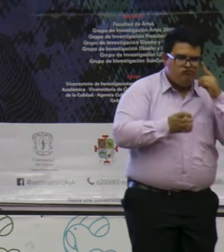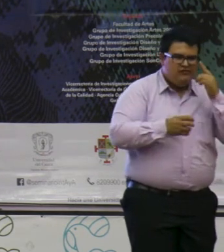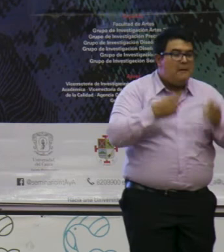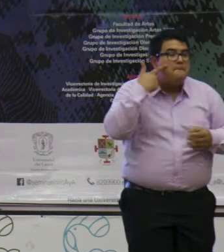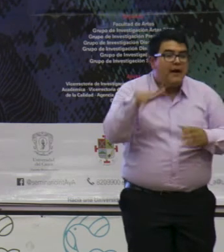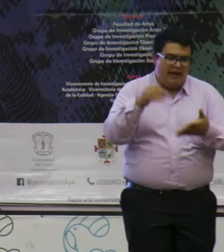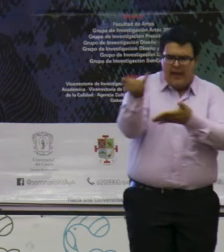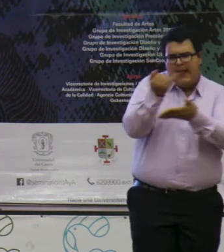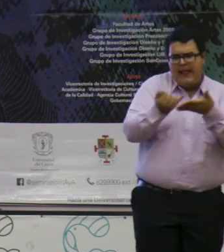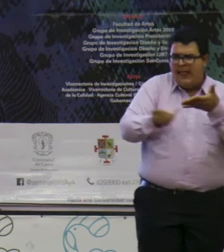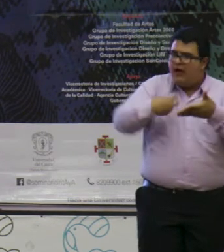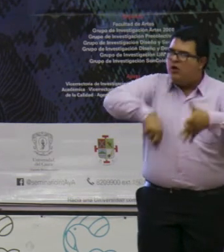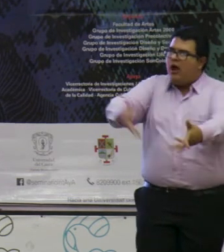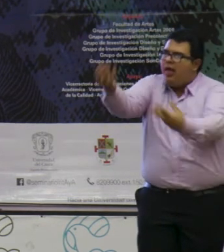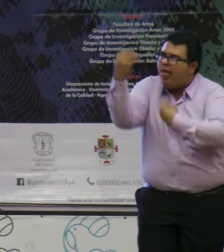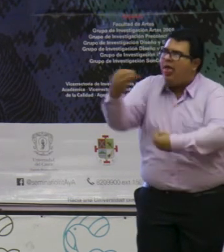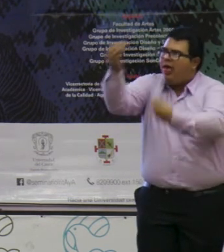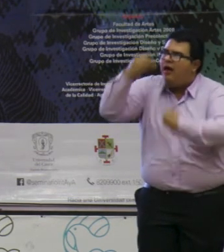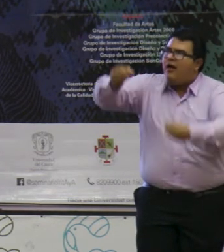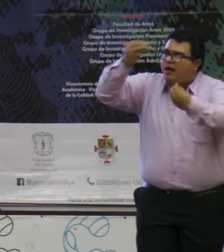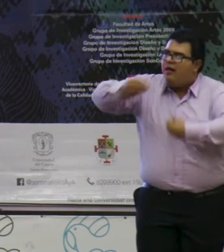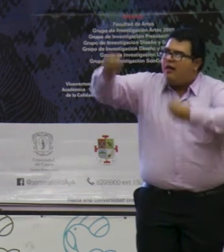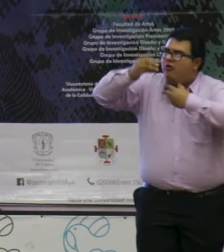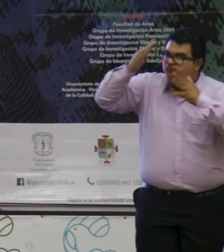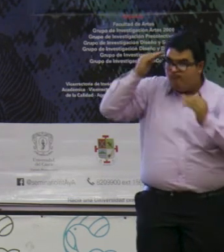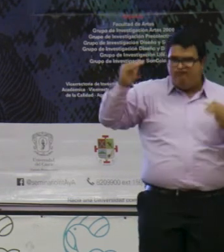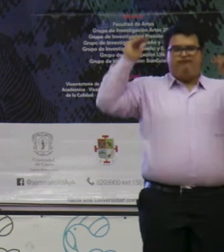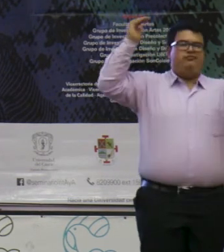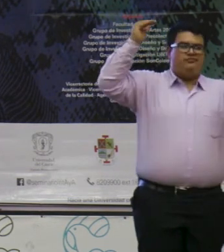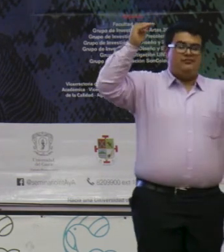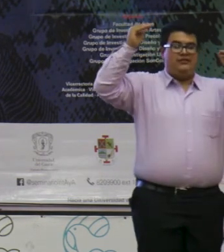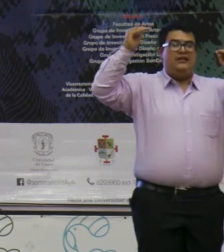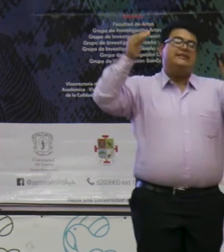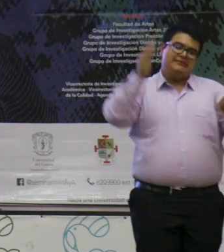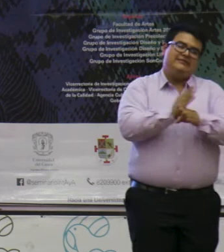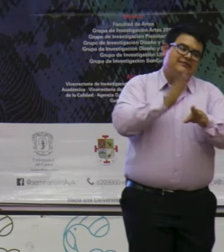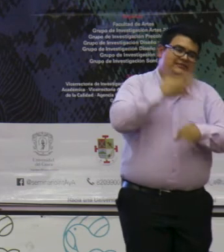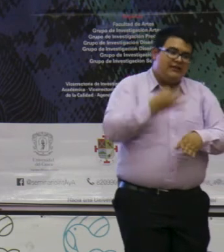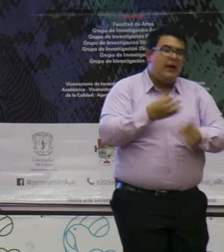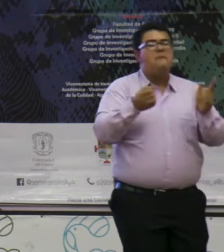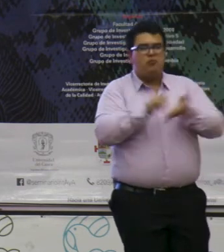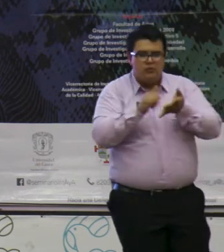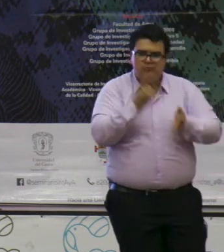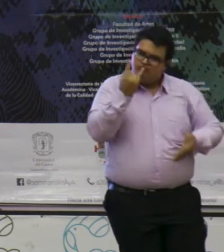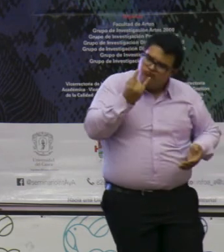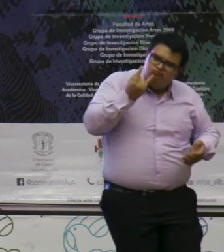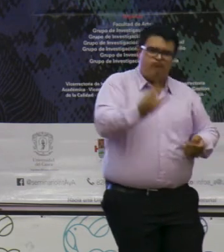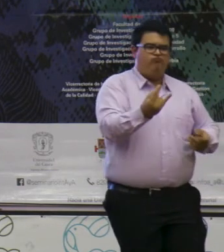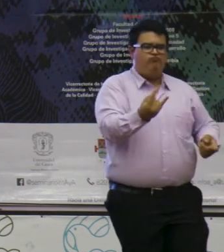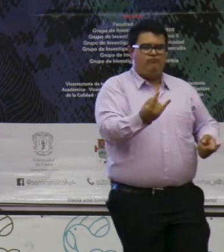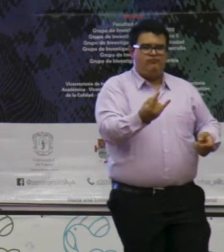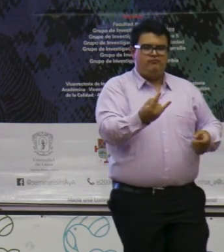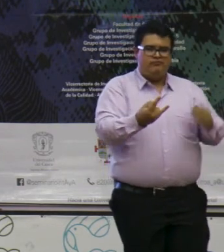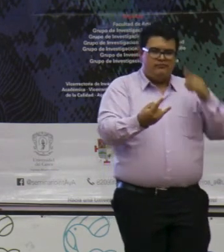sobreeducado. Nos ha sobreeducado y eso hace que sea muy problemática, pero también muy interesante de analizar. O sea, que no es un asunto menor como lo ven